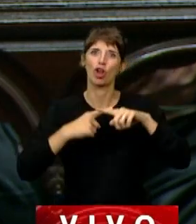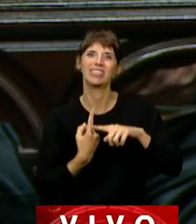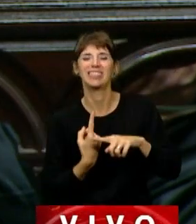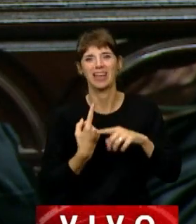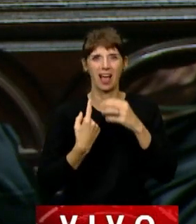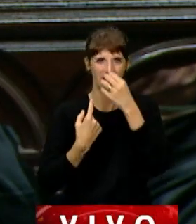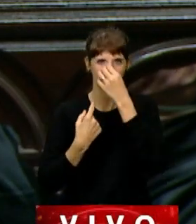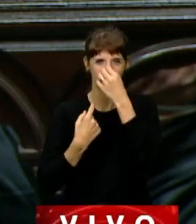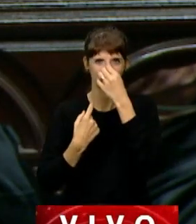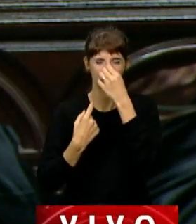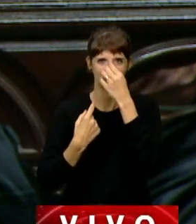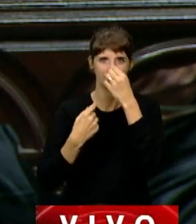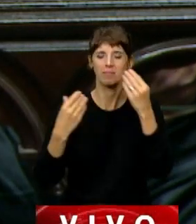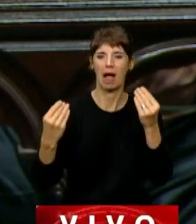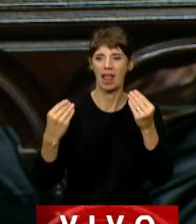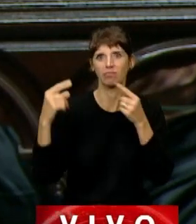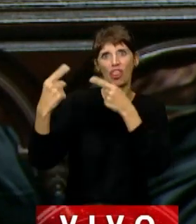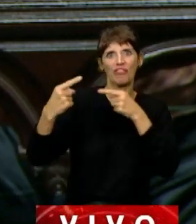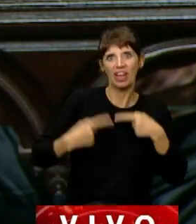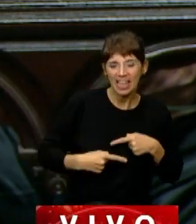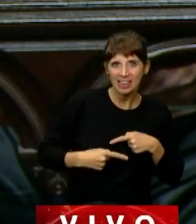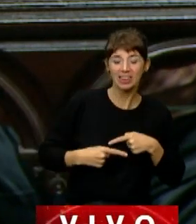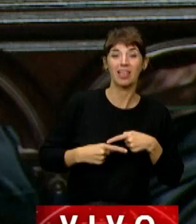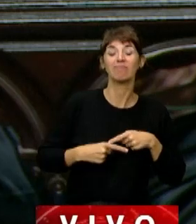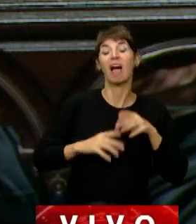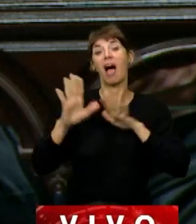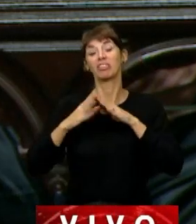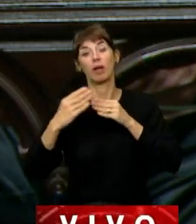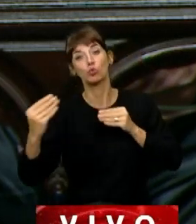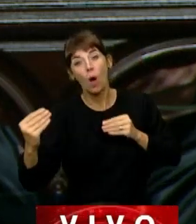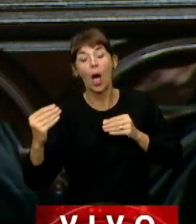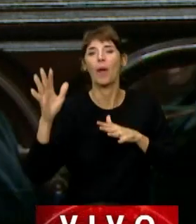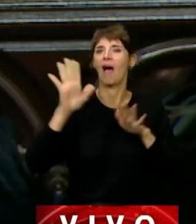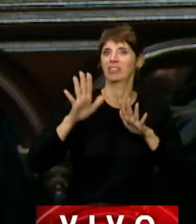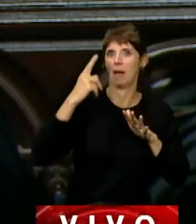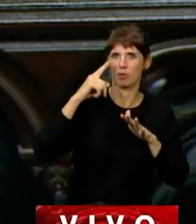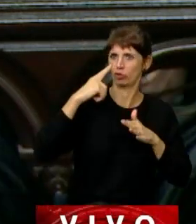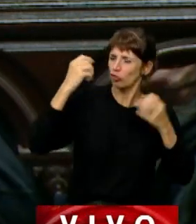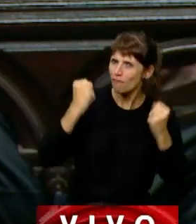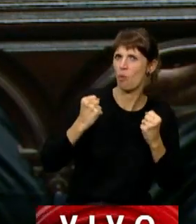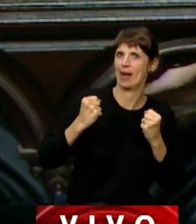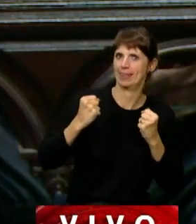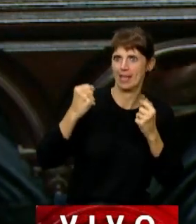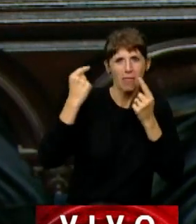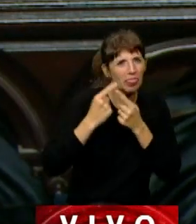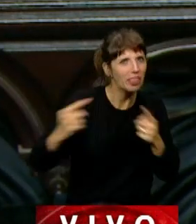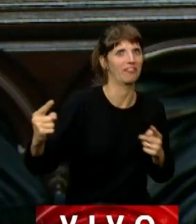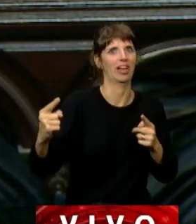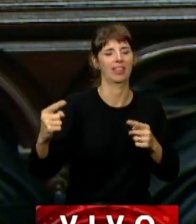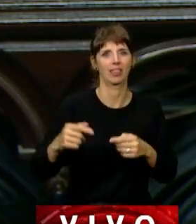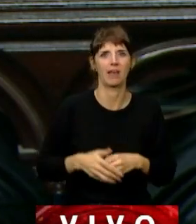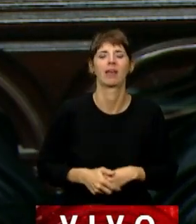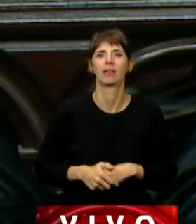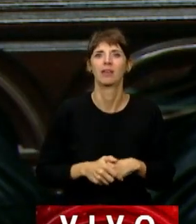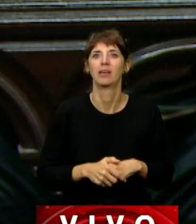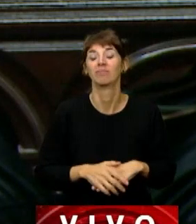la diferenciación, a veces más atenuada, a veces más acentuada, se ha puesto